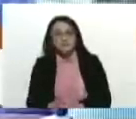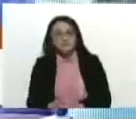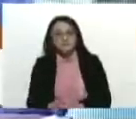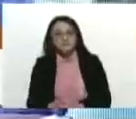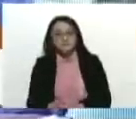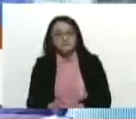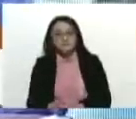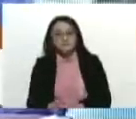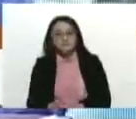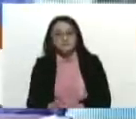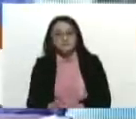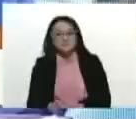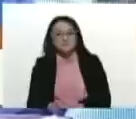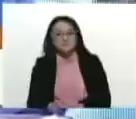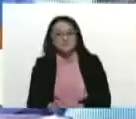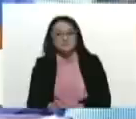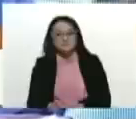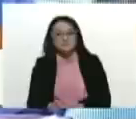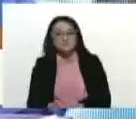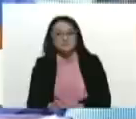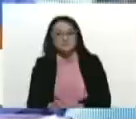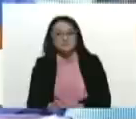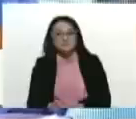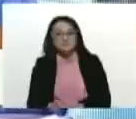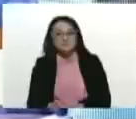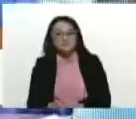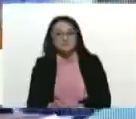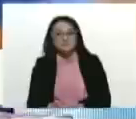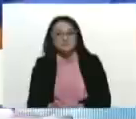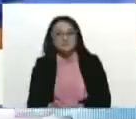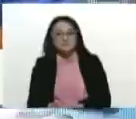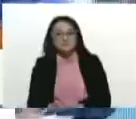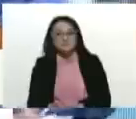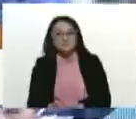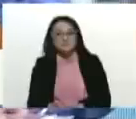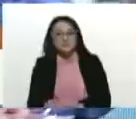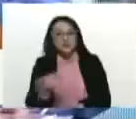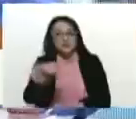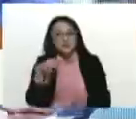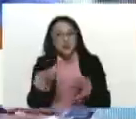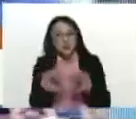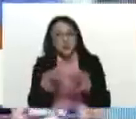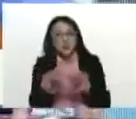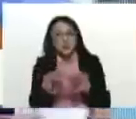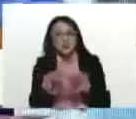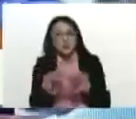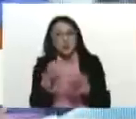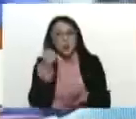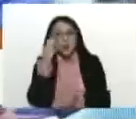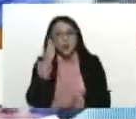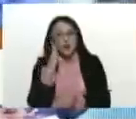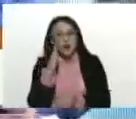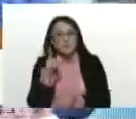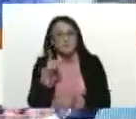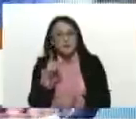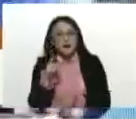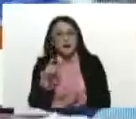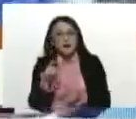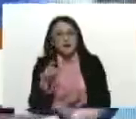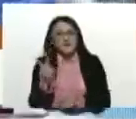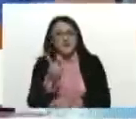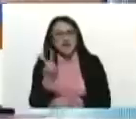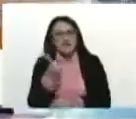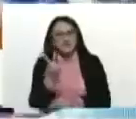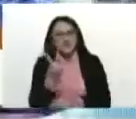se han apartado con este frente de tener el decreto de Obama declarando a Venezuela una